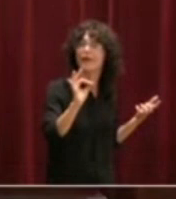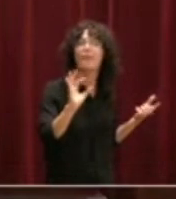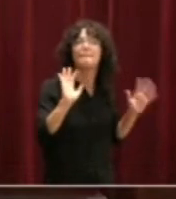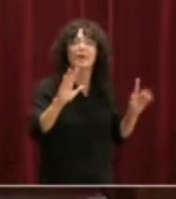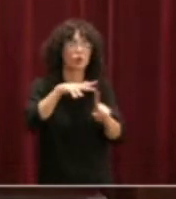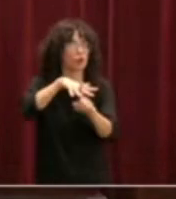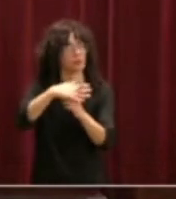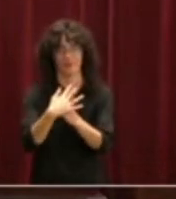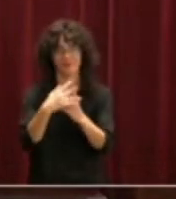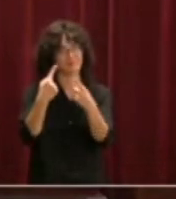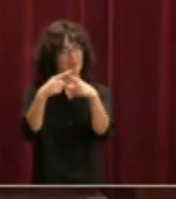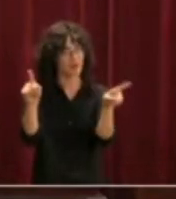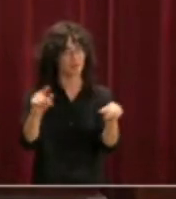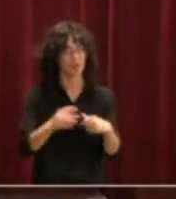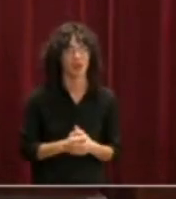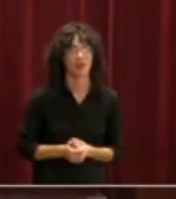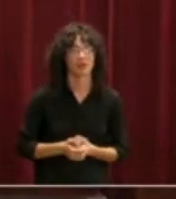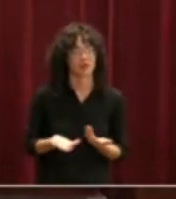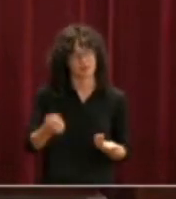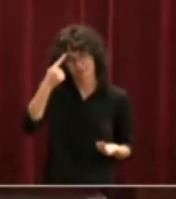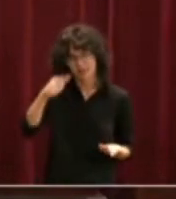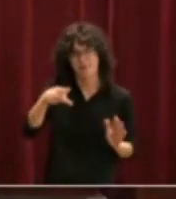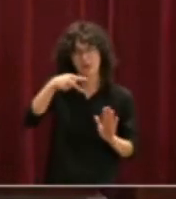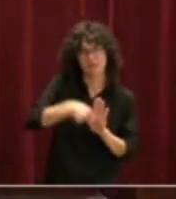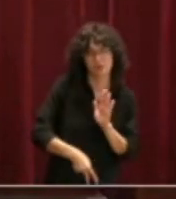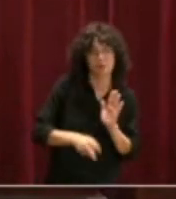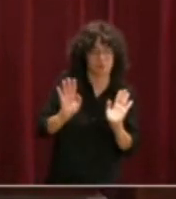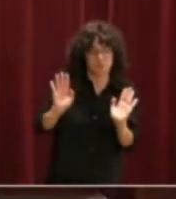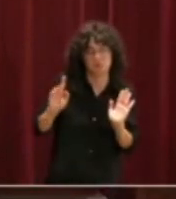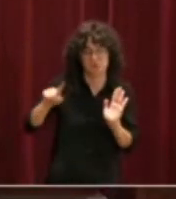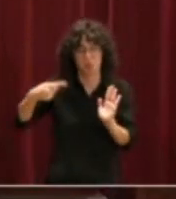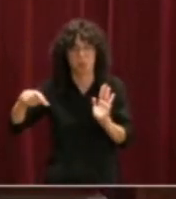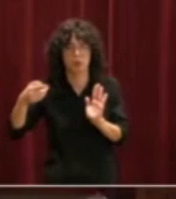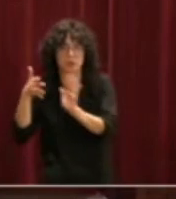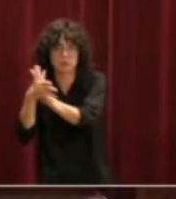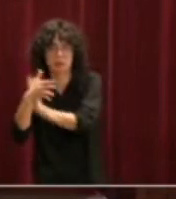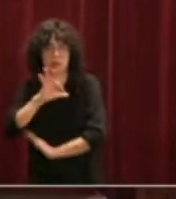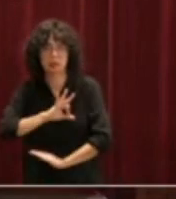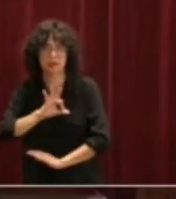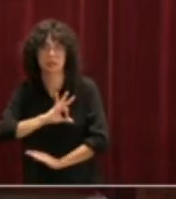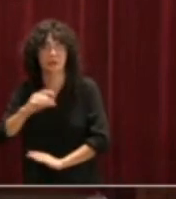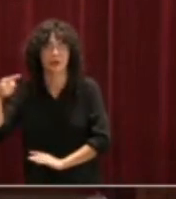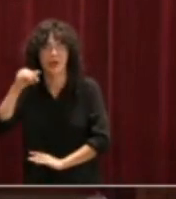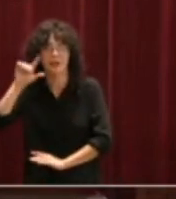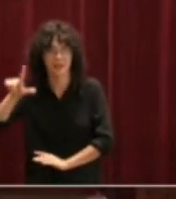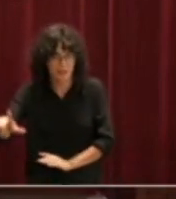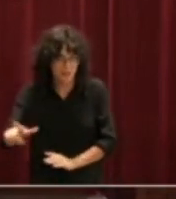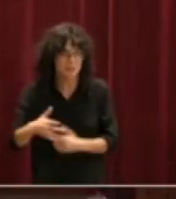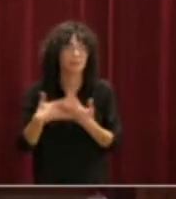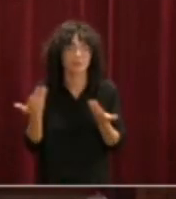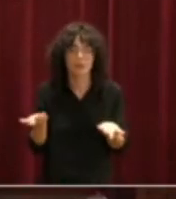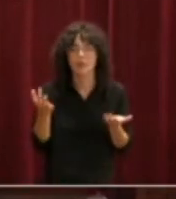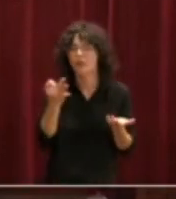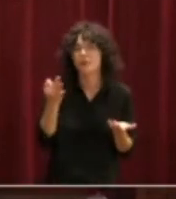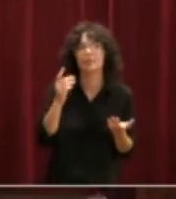sabe usted que las normas y si no se lo explicará mu bien la señora Hill deben interpretarse también en su contexto y no solamente en